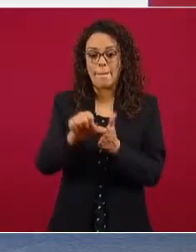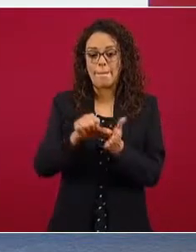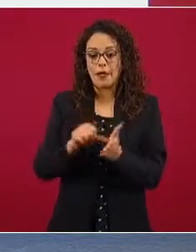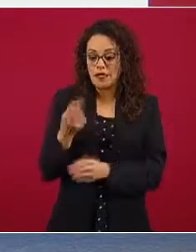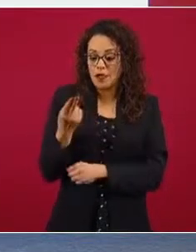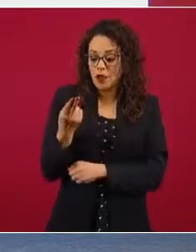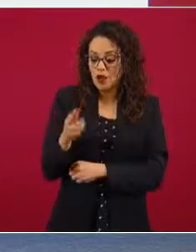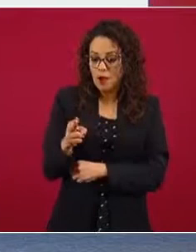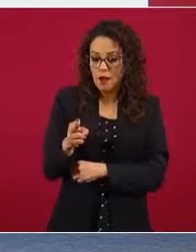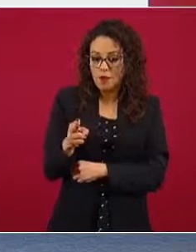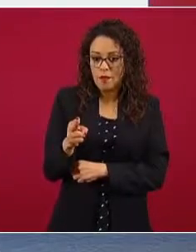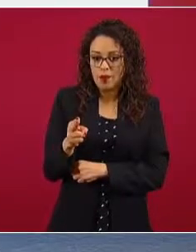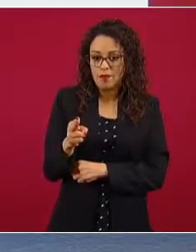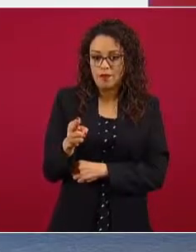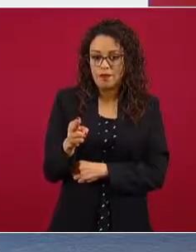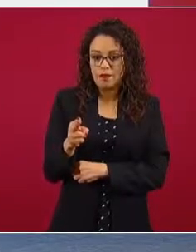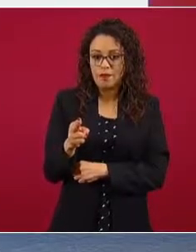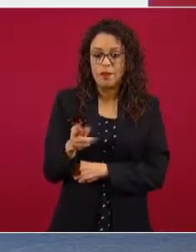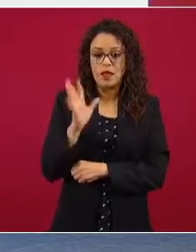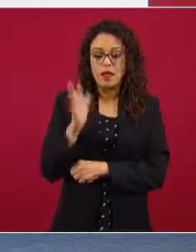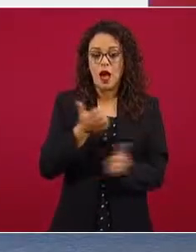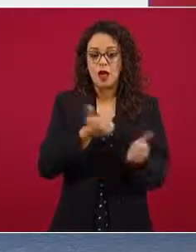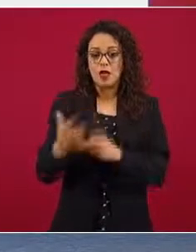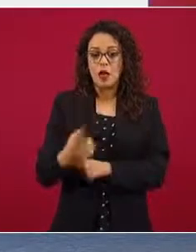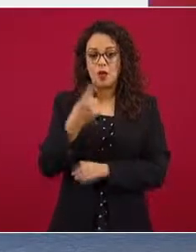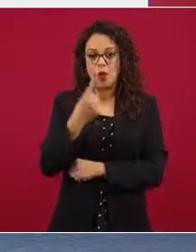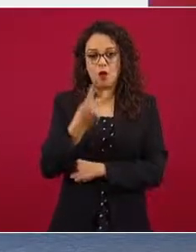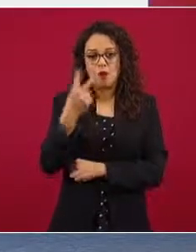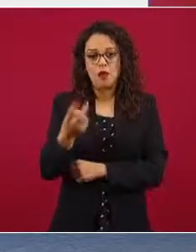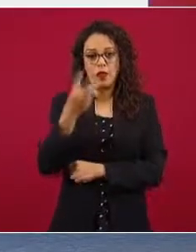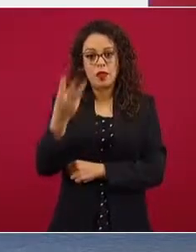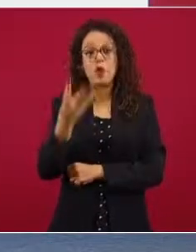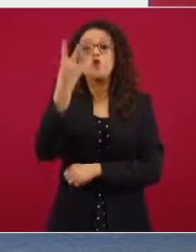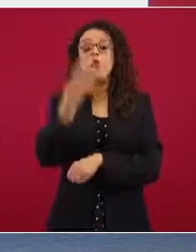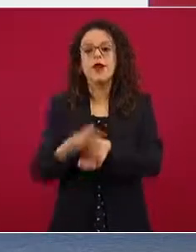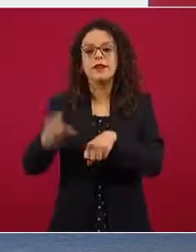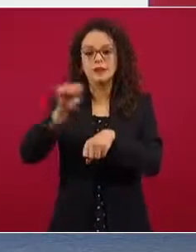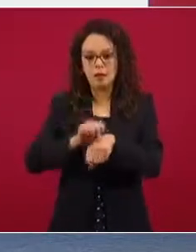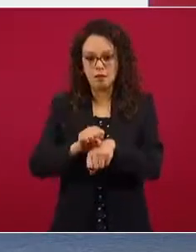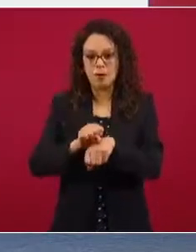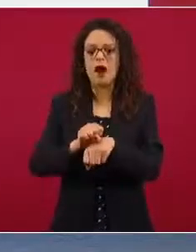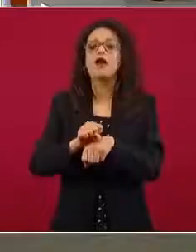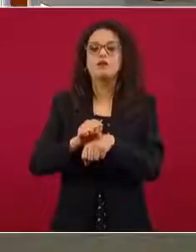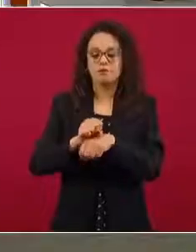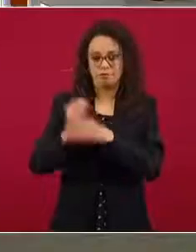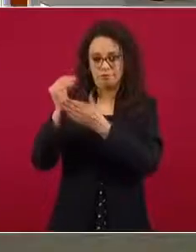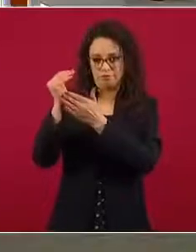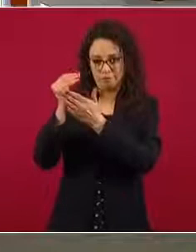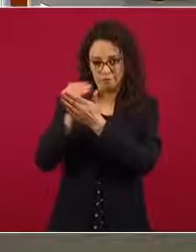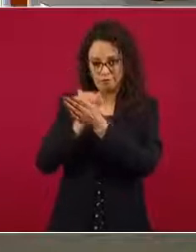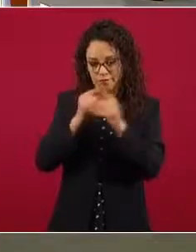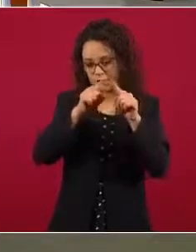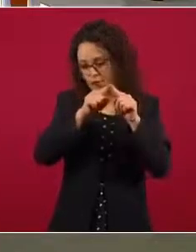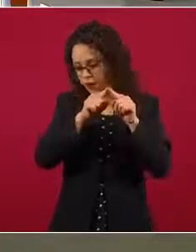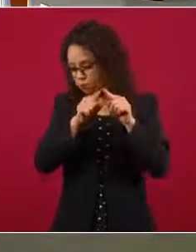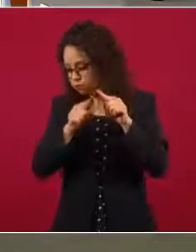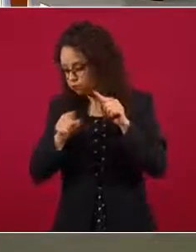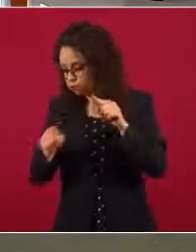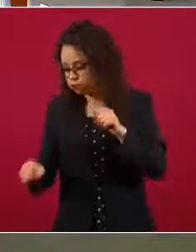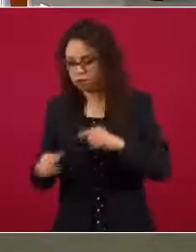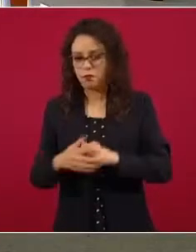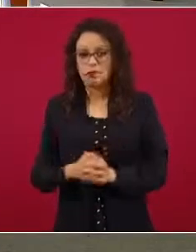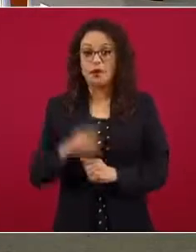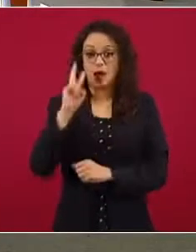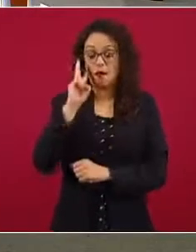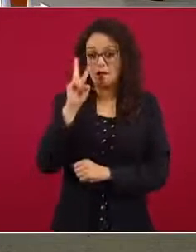lleva esta cantidad de semanas, 1, 2, 3 y 4, en descenso la epidemia. Cuando vemos una cantidad de